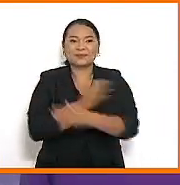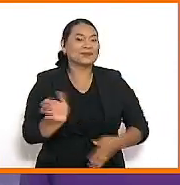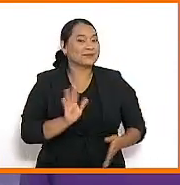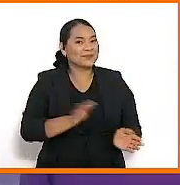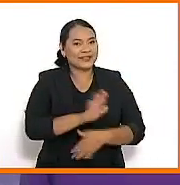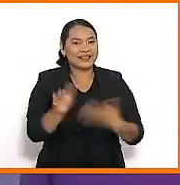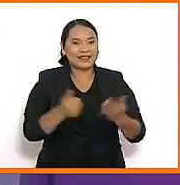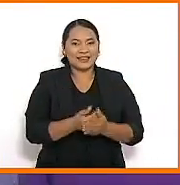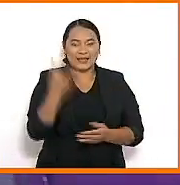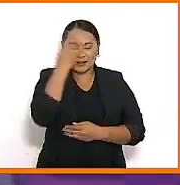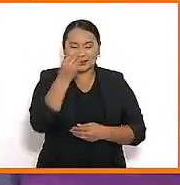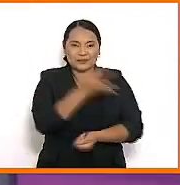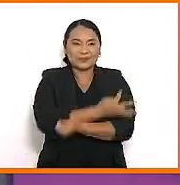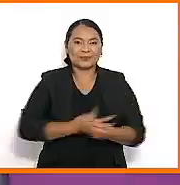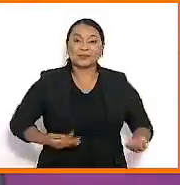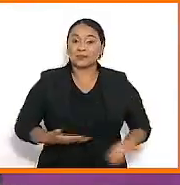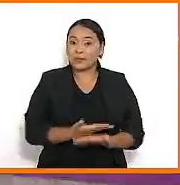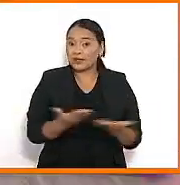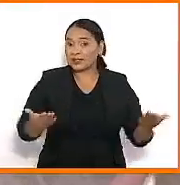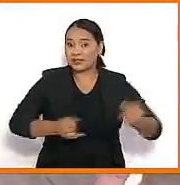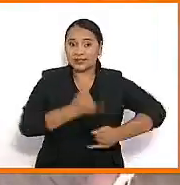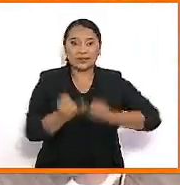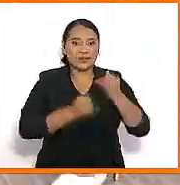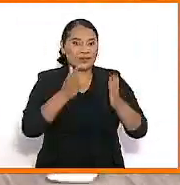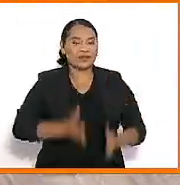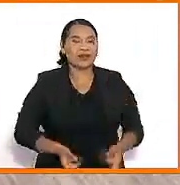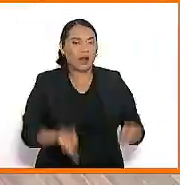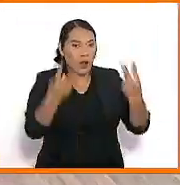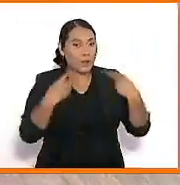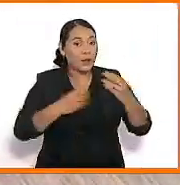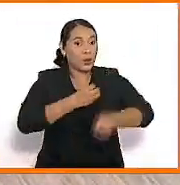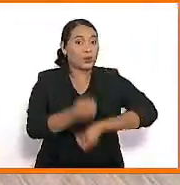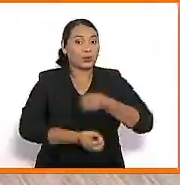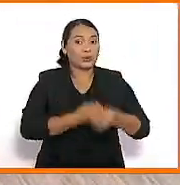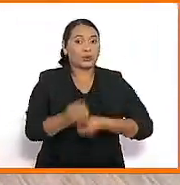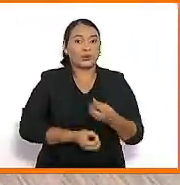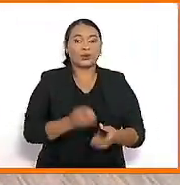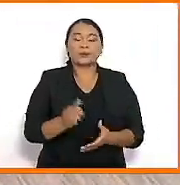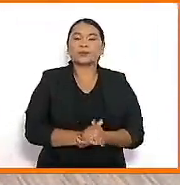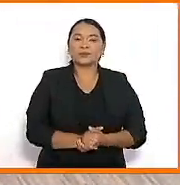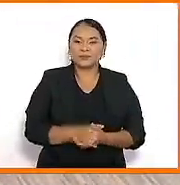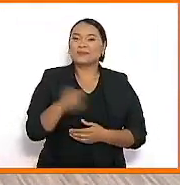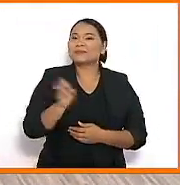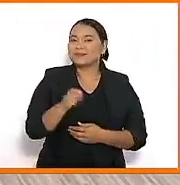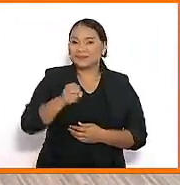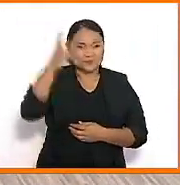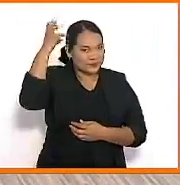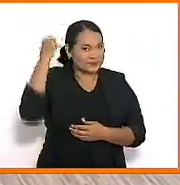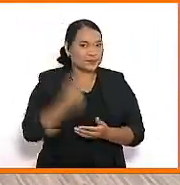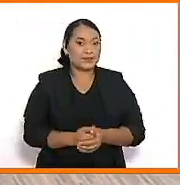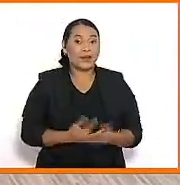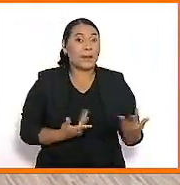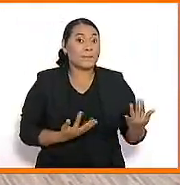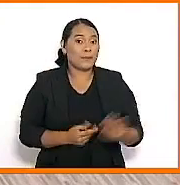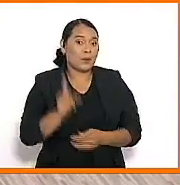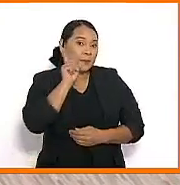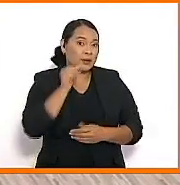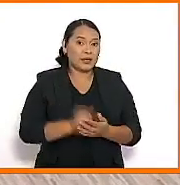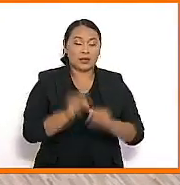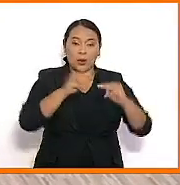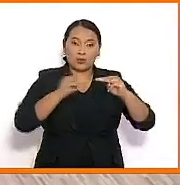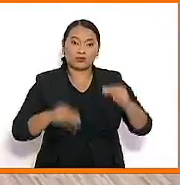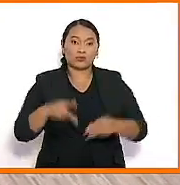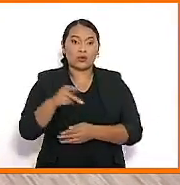despedimos deseándoles una linda tarde a todos nuestros jugadores que han sintonizado nuestro sorteo. Claro que sí, Chadín, y los esperamos mañana en el Mall Premier